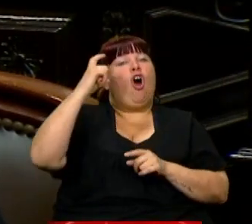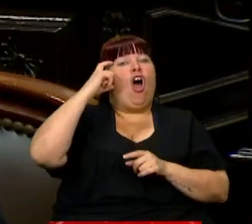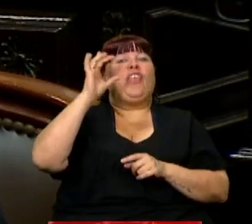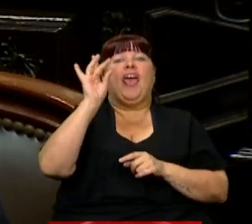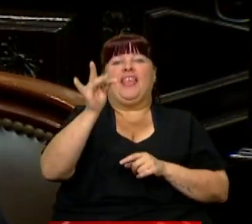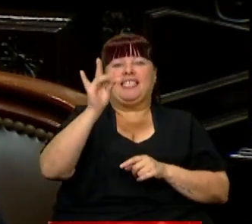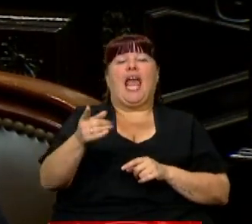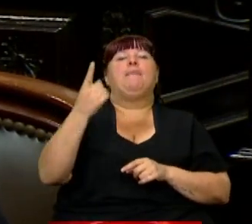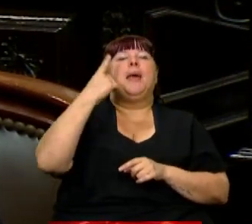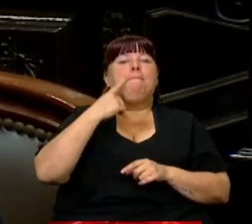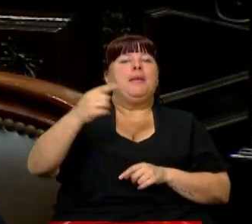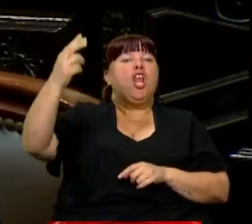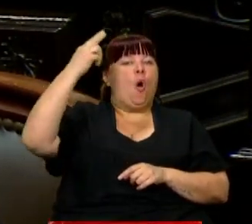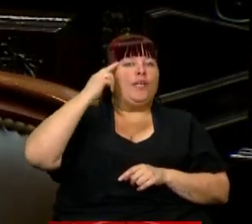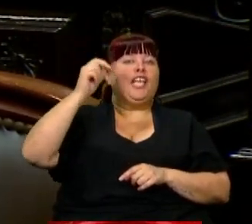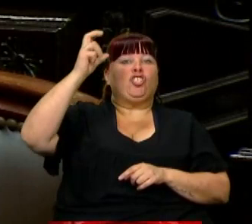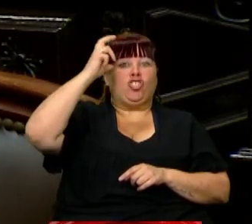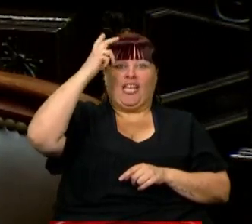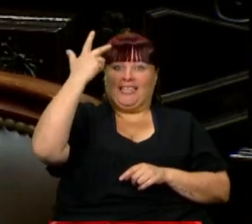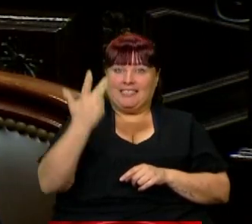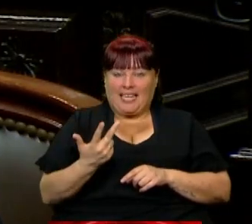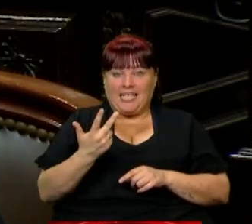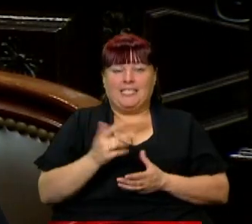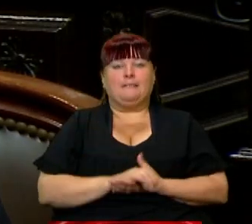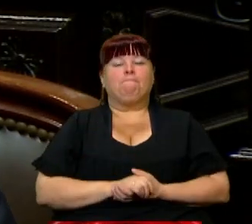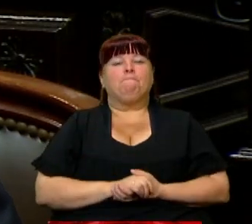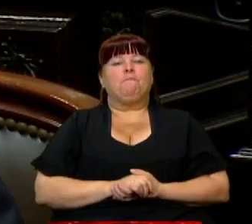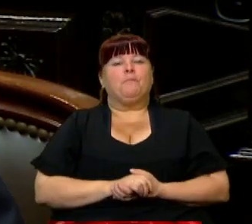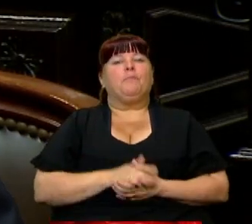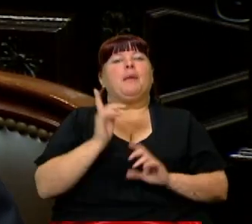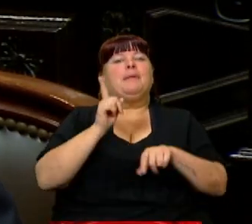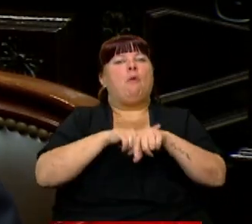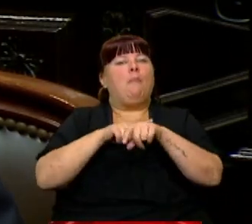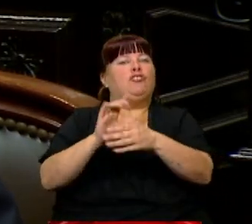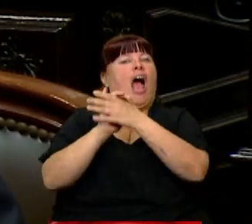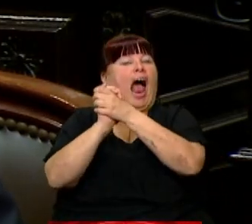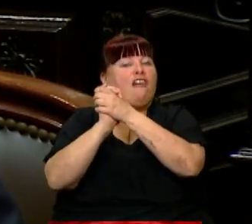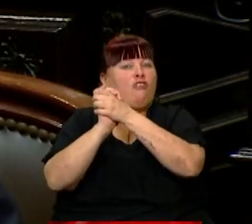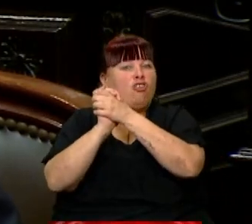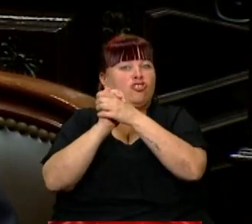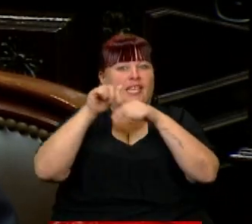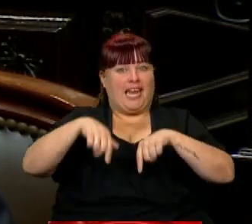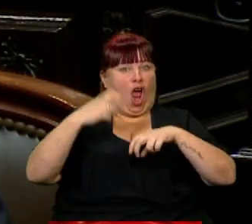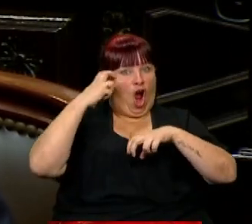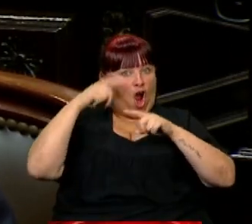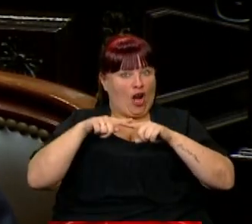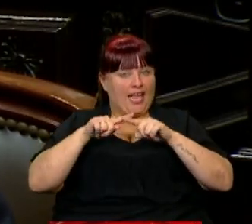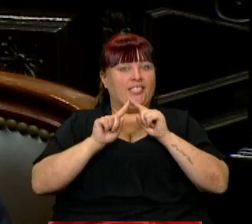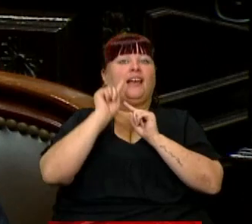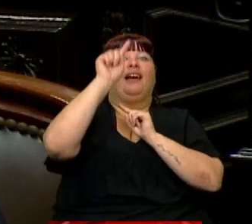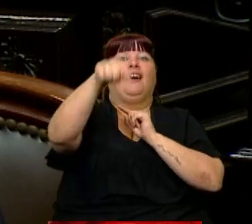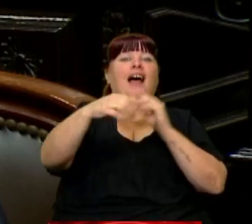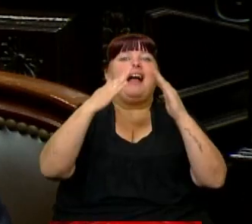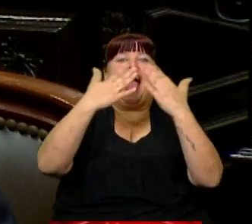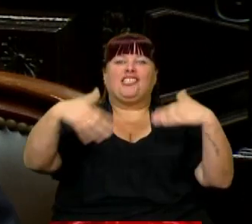10 de diciembre de 1983, mientras Alfonsín se dirigía desde este Congreso